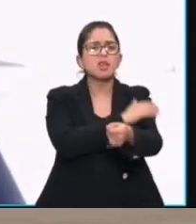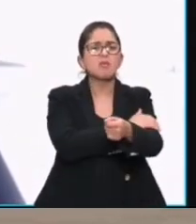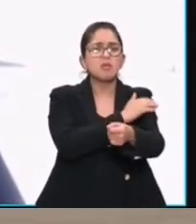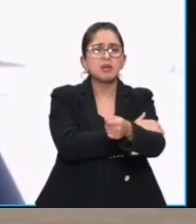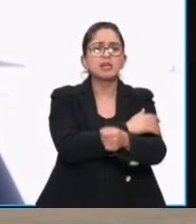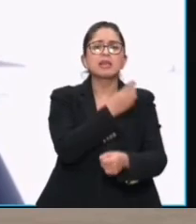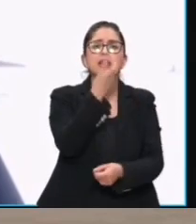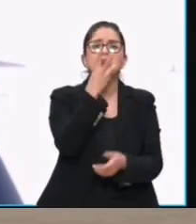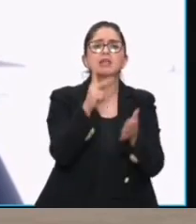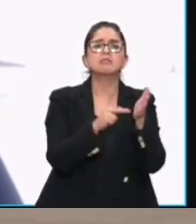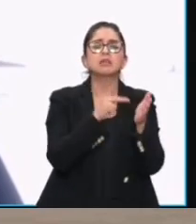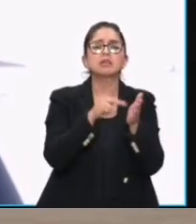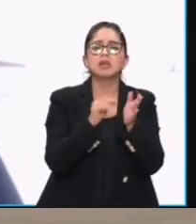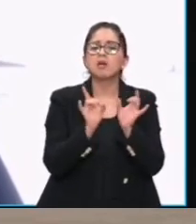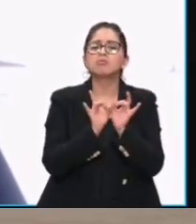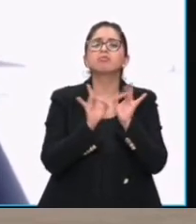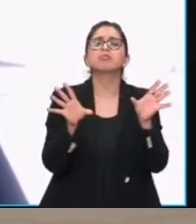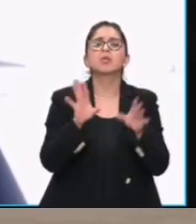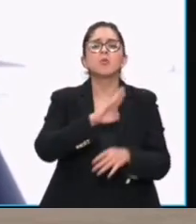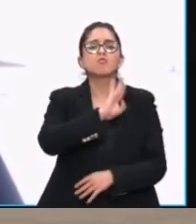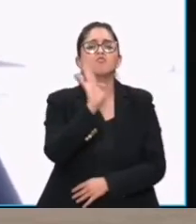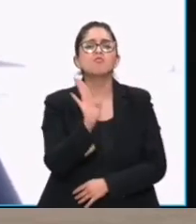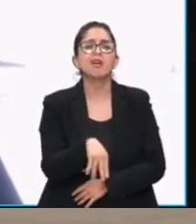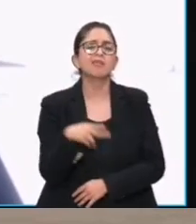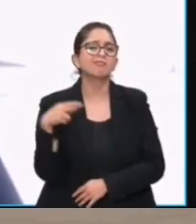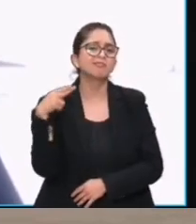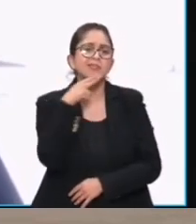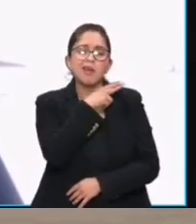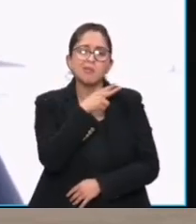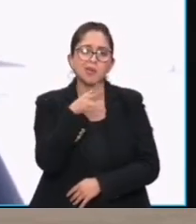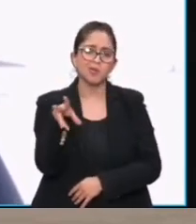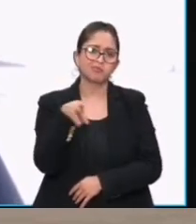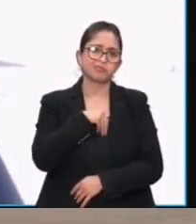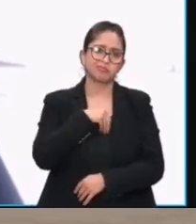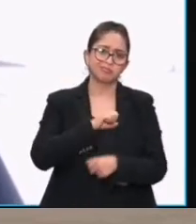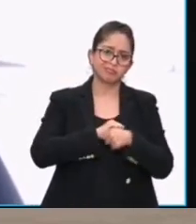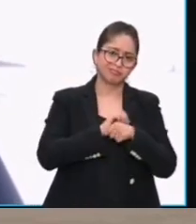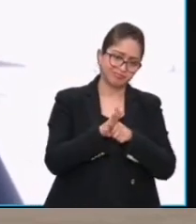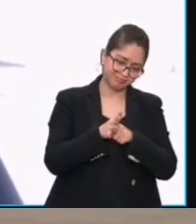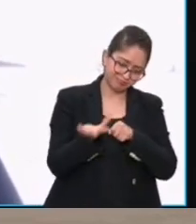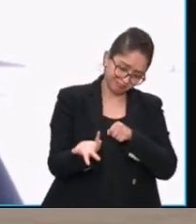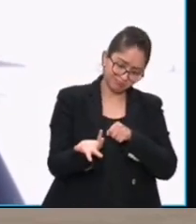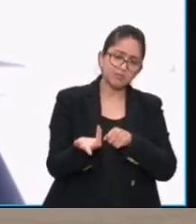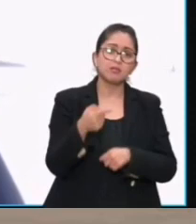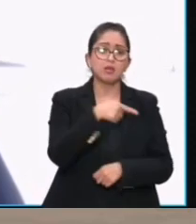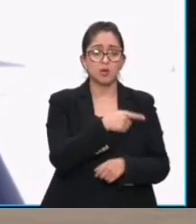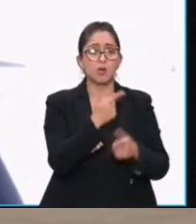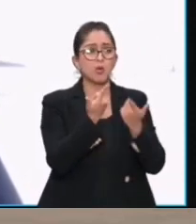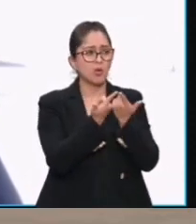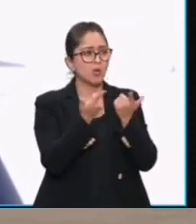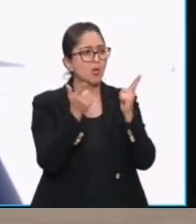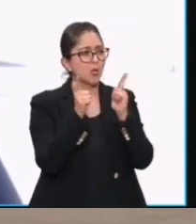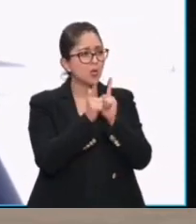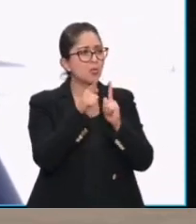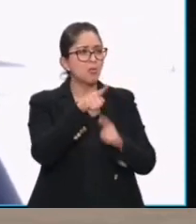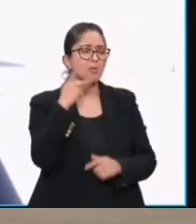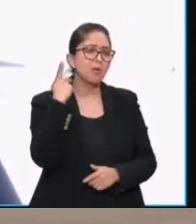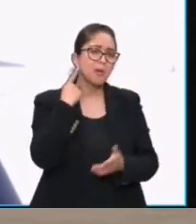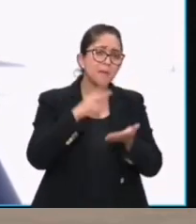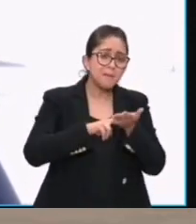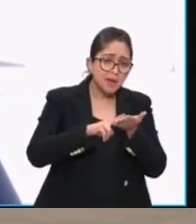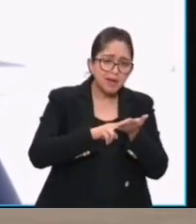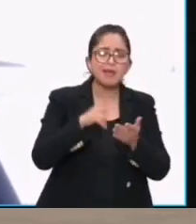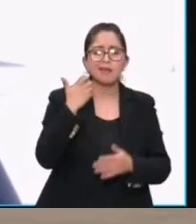3 veces más probabilidades de morir de COVID. Por eso en el Partido Verde sí estamos a favor de la prohibición a menores de edad de